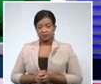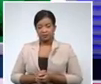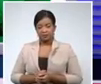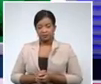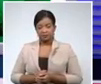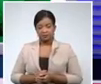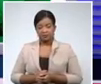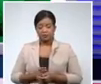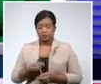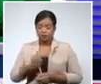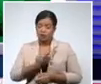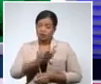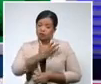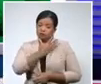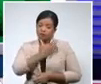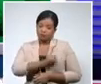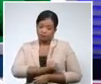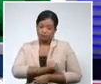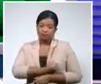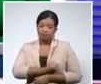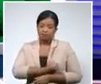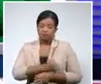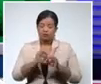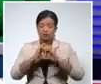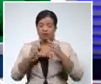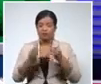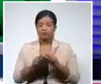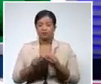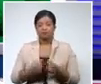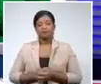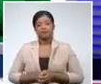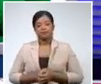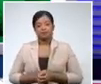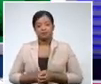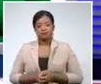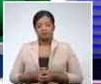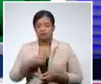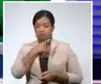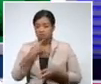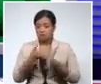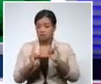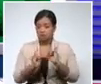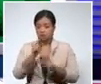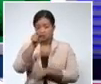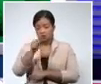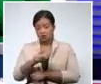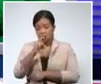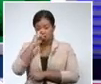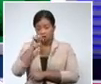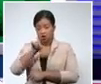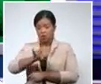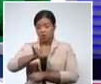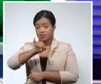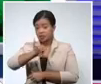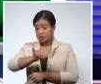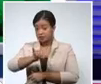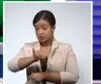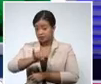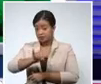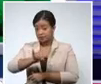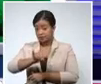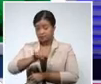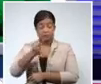Lamentamos mucho y damos las condolencias. Fallece un paciente de 96 años, fíjense que son edades